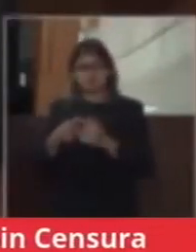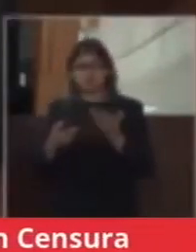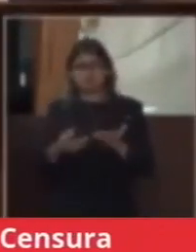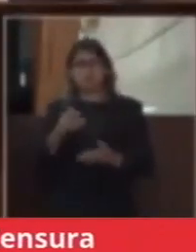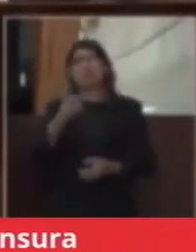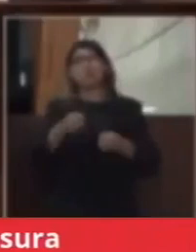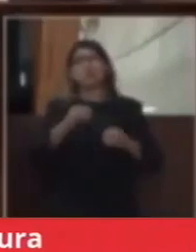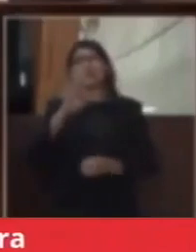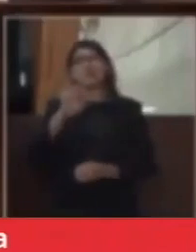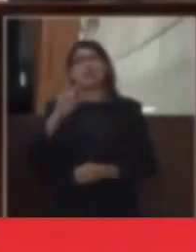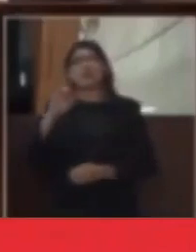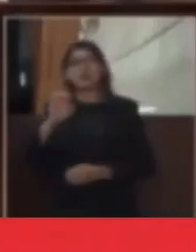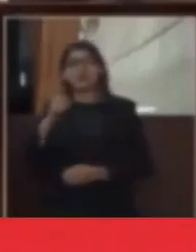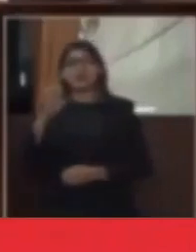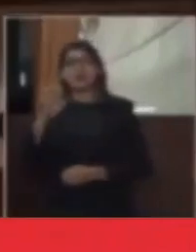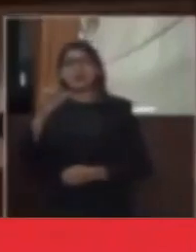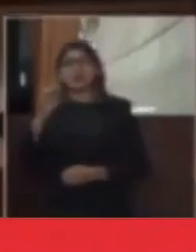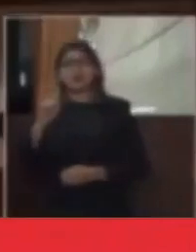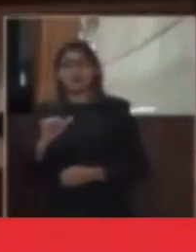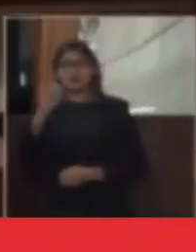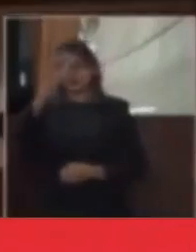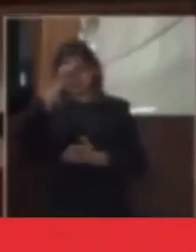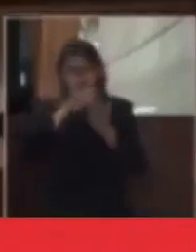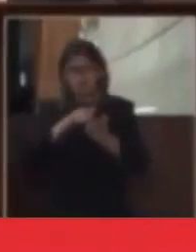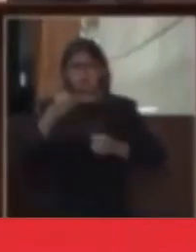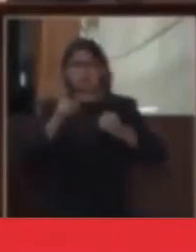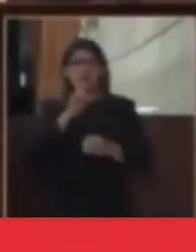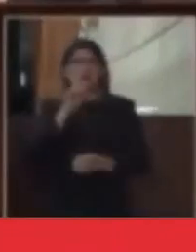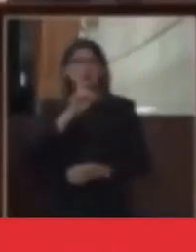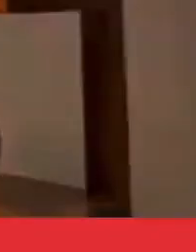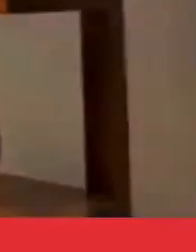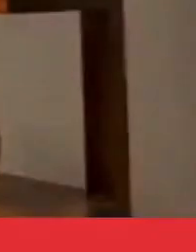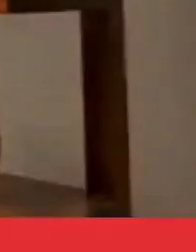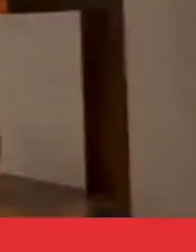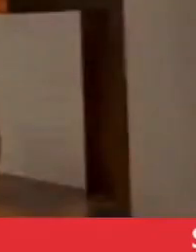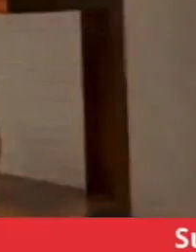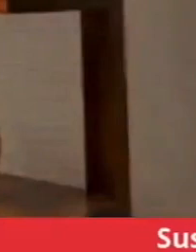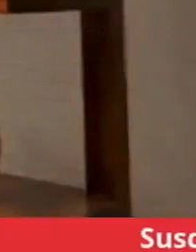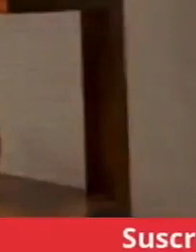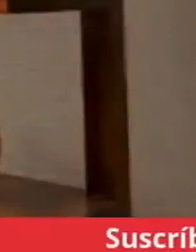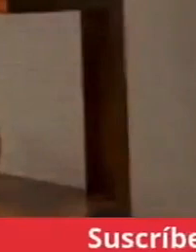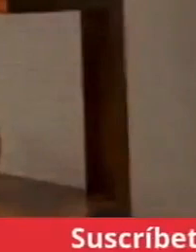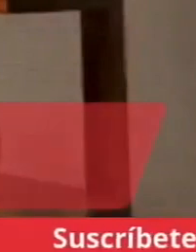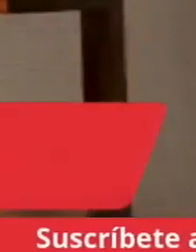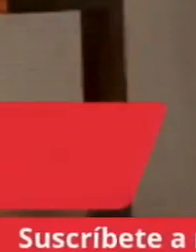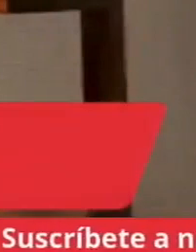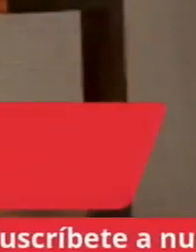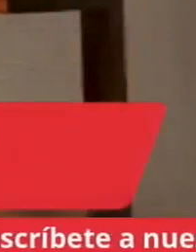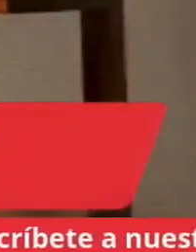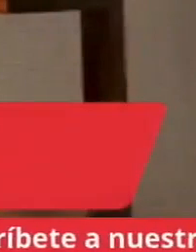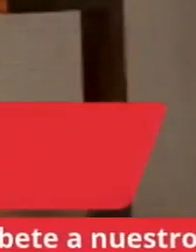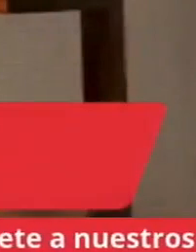para la gobernatura de Colima. En el caso que me ocupa a mí, que soy de Michoacán, pues la verdad es que los michoacanos dimos la nota, también hay un poco